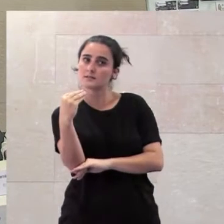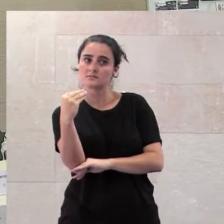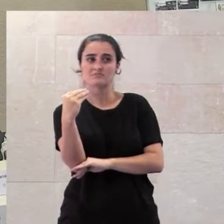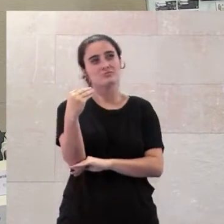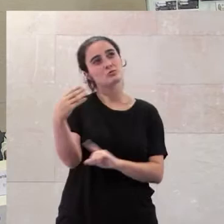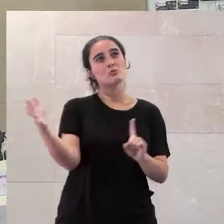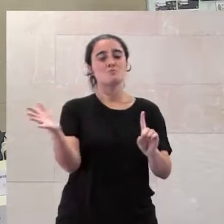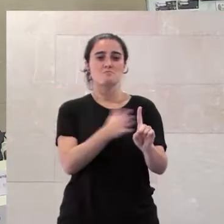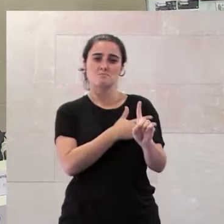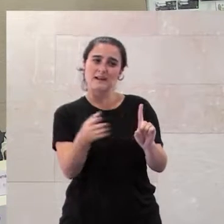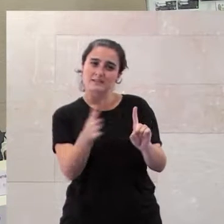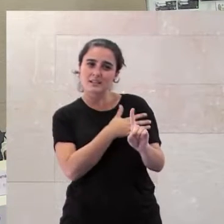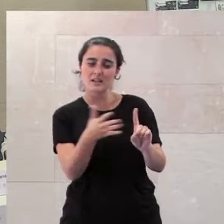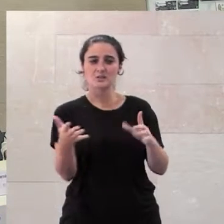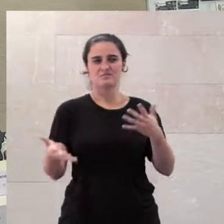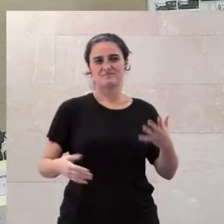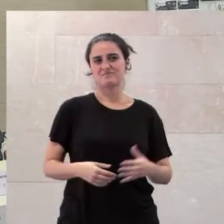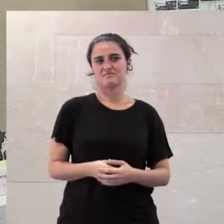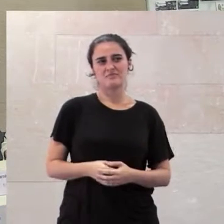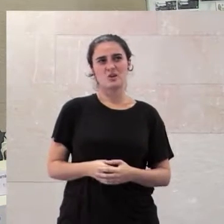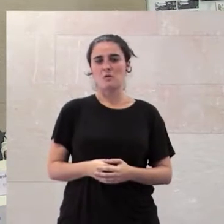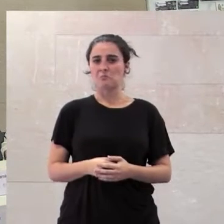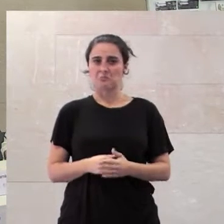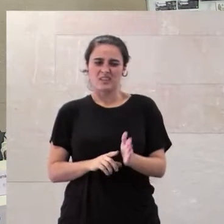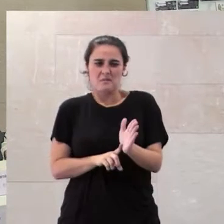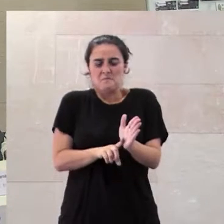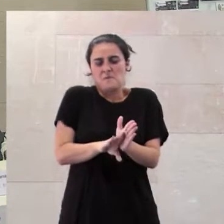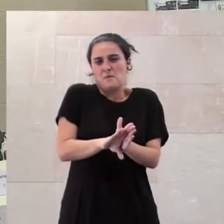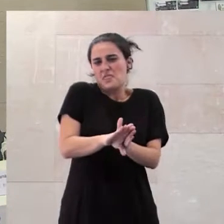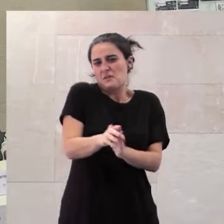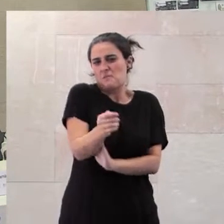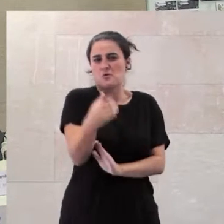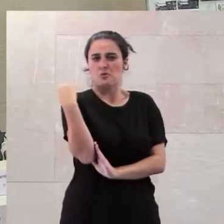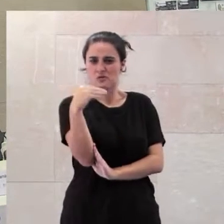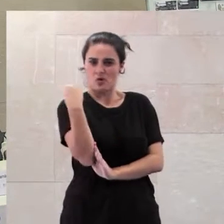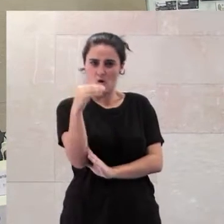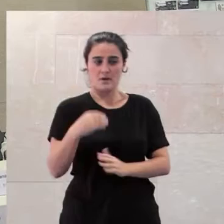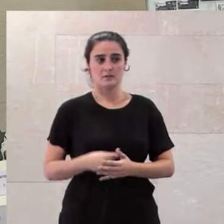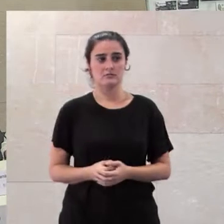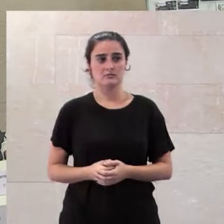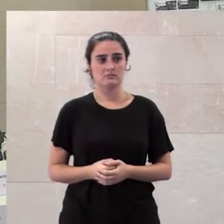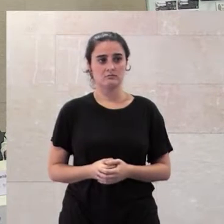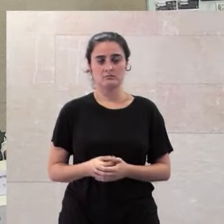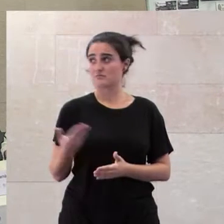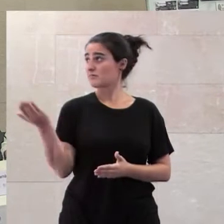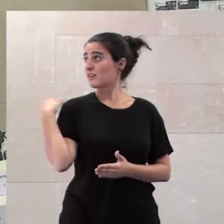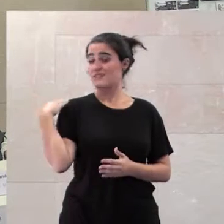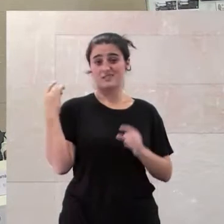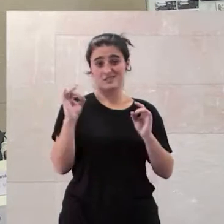el maltrato, que vamos, que no se ha avanzado más que un poco con la gente joven, que está siguiendo lo de